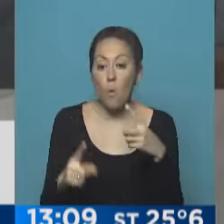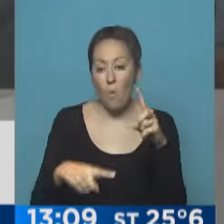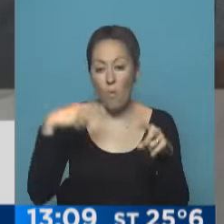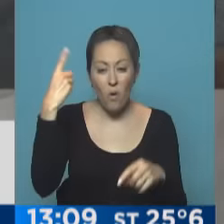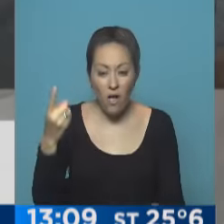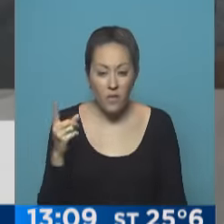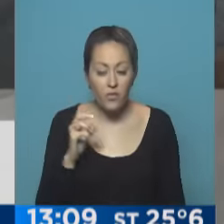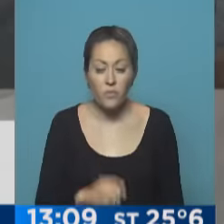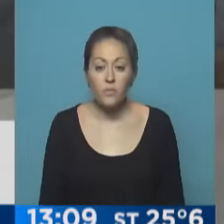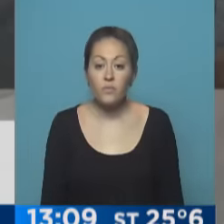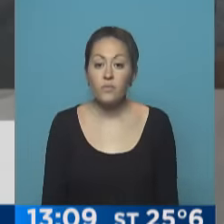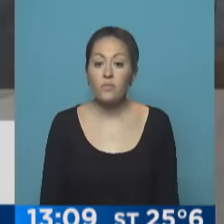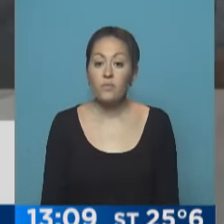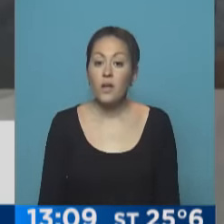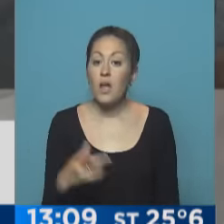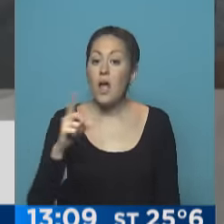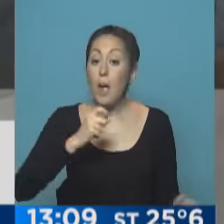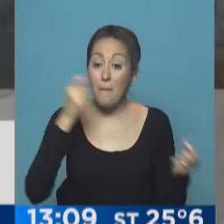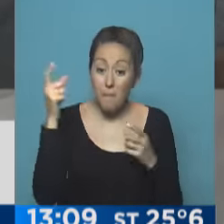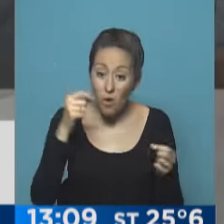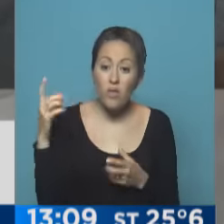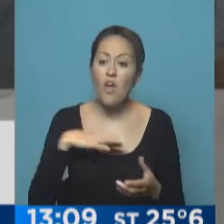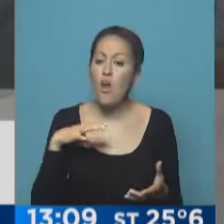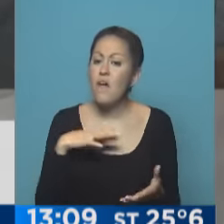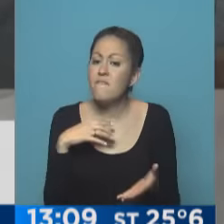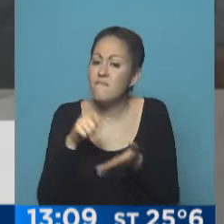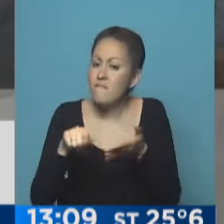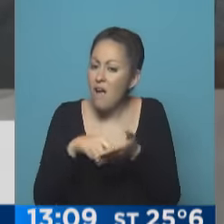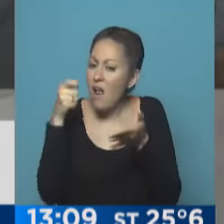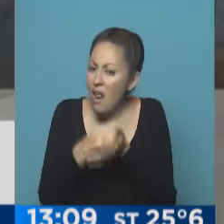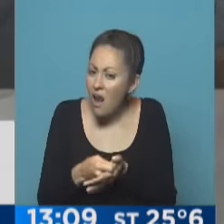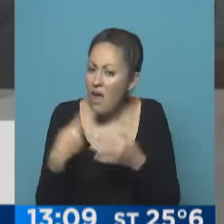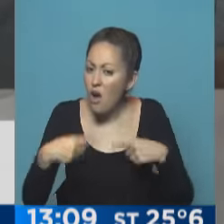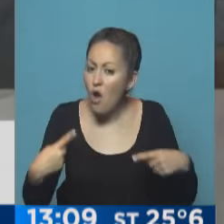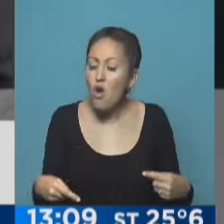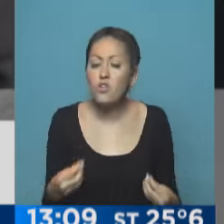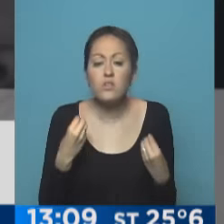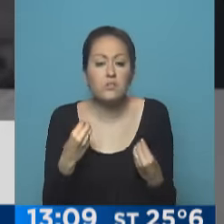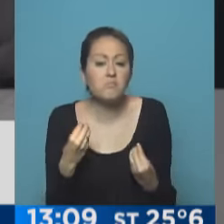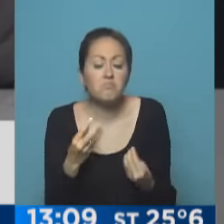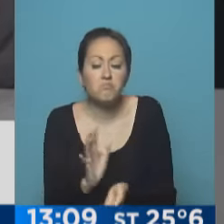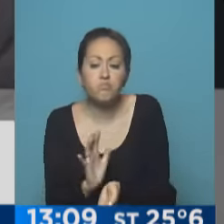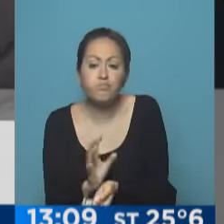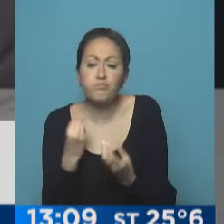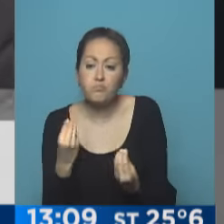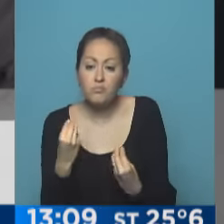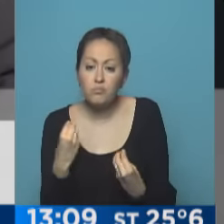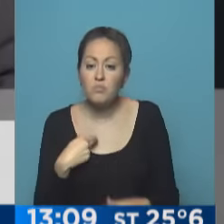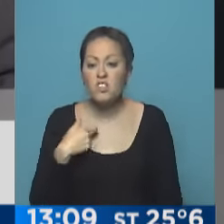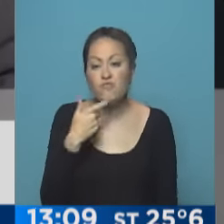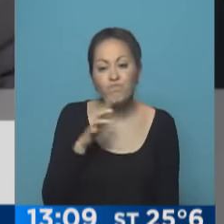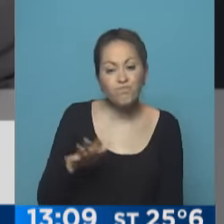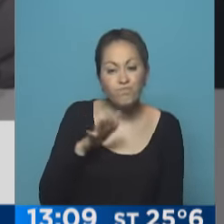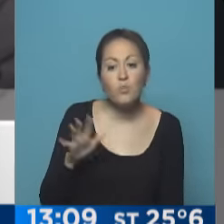liquidación de exportadores tiene que ver con una expectativa aún mayor del la cotización del dólar yo tendería a sospechar que